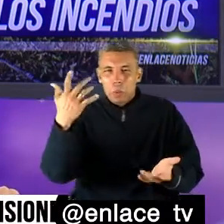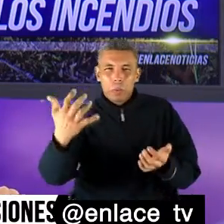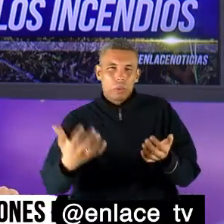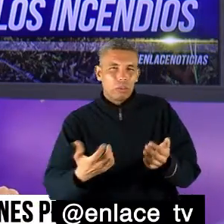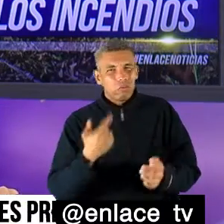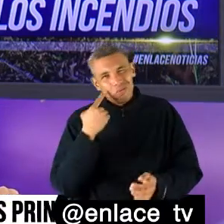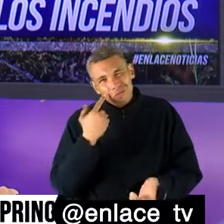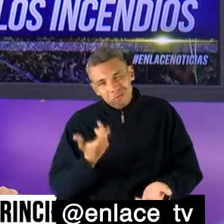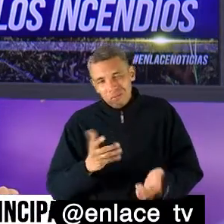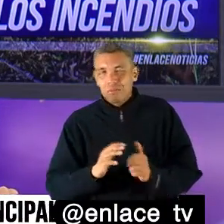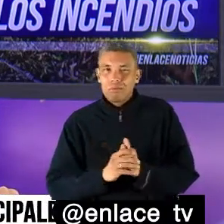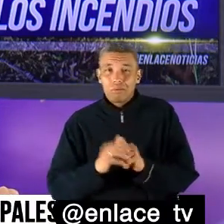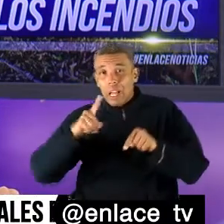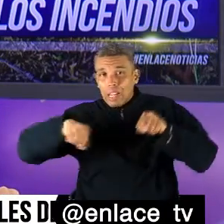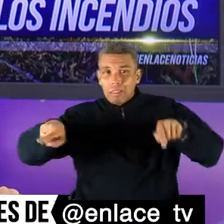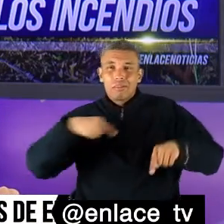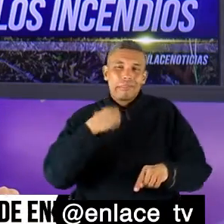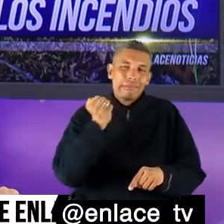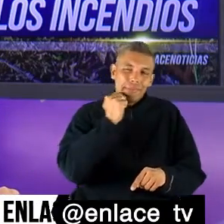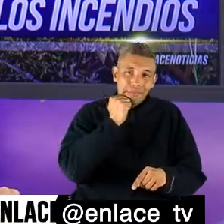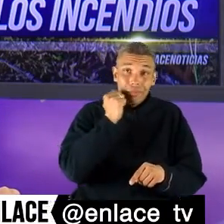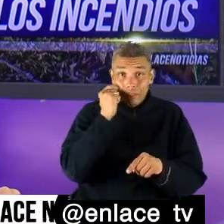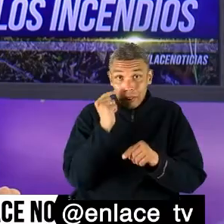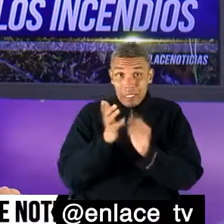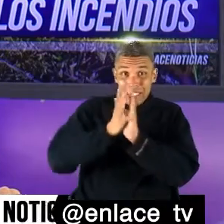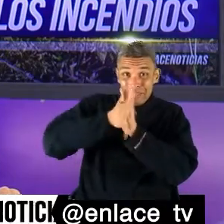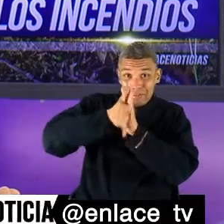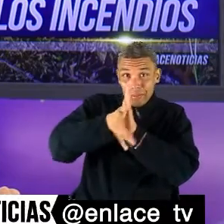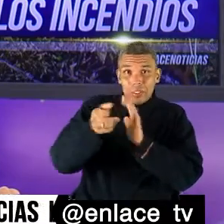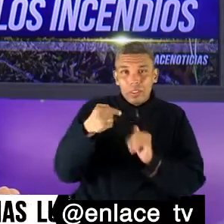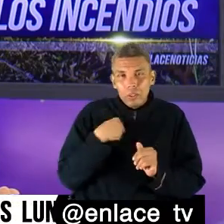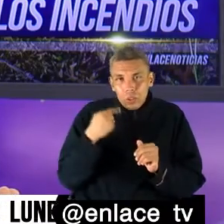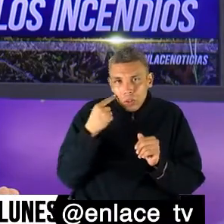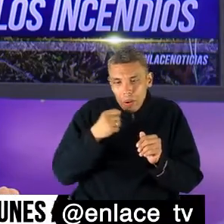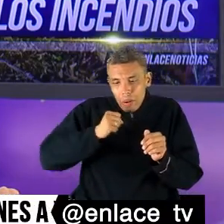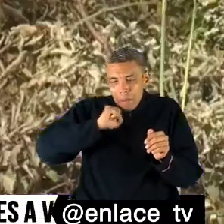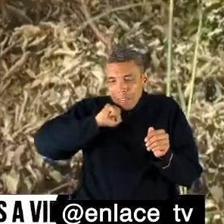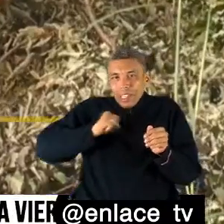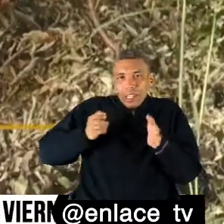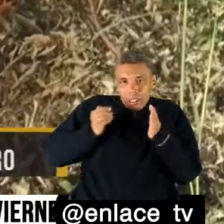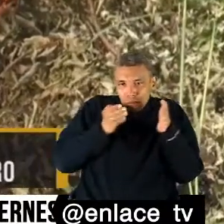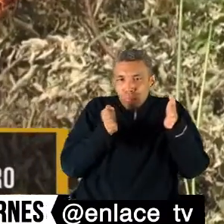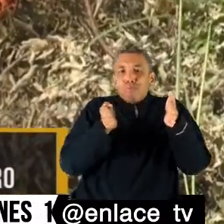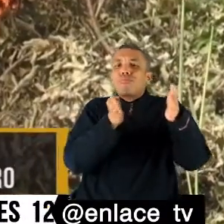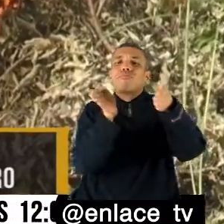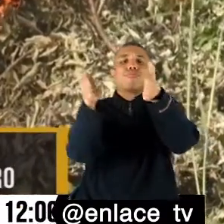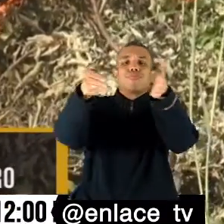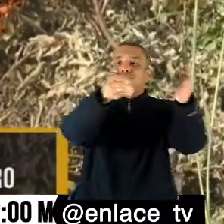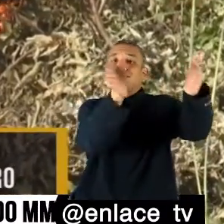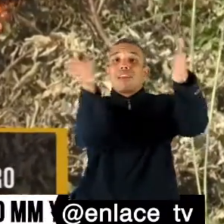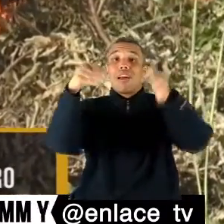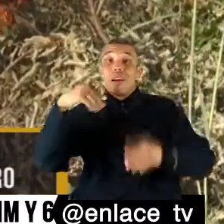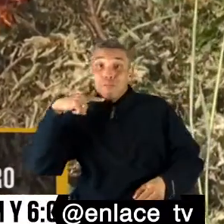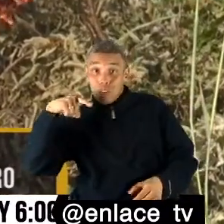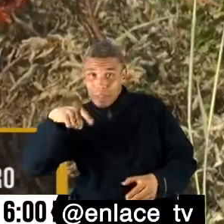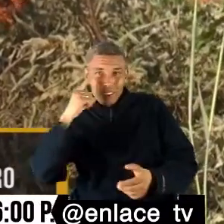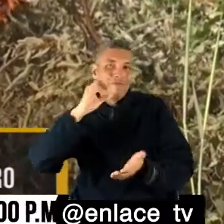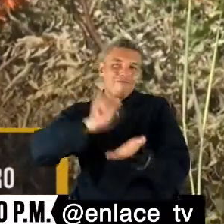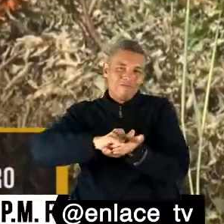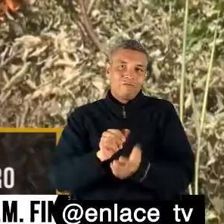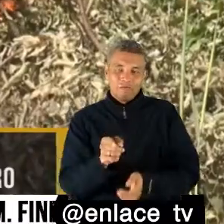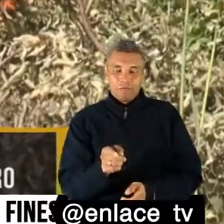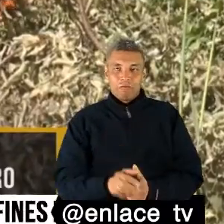tuvo lugar en el humedal El Castillo, en la vía hacia la ciudad de Bucaramanga. A pesar de los constantes llamados que hacen las autoridades de la